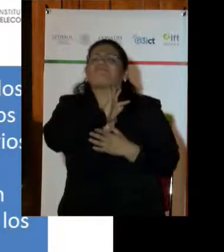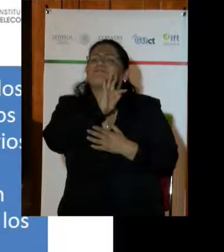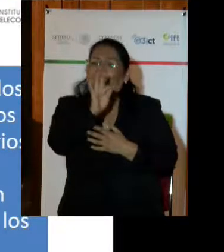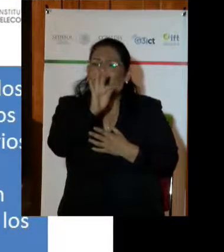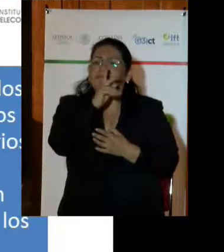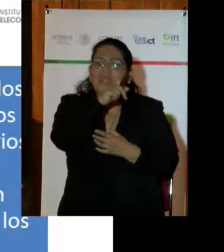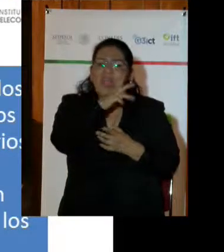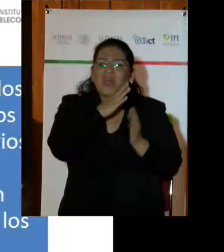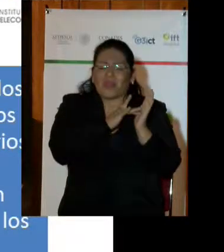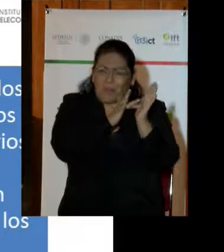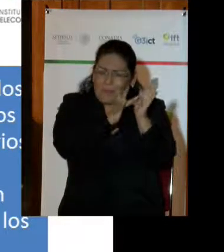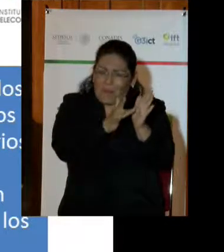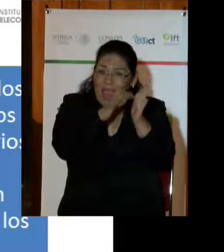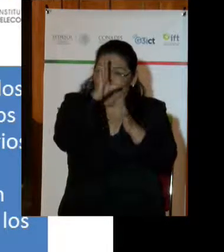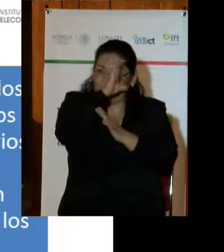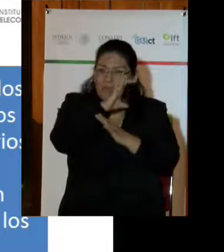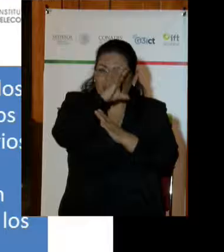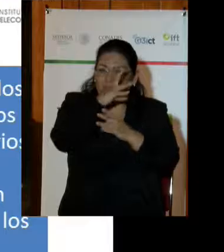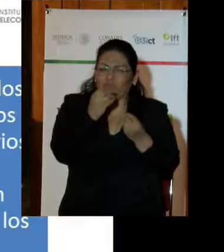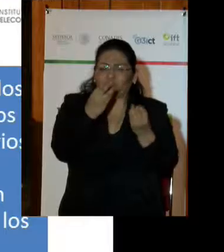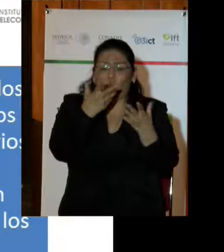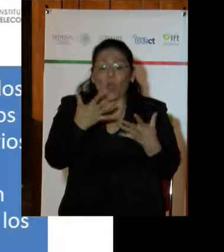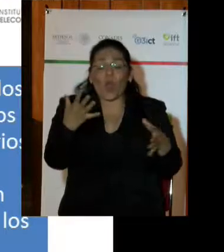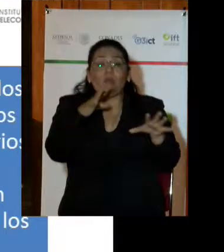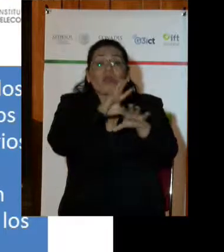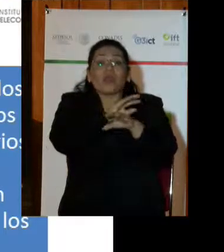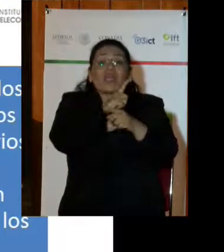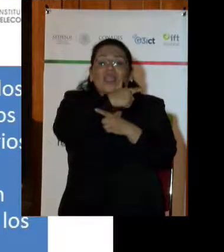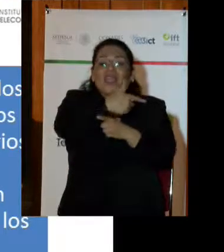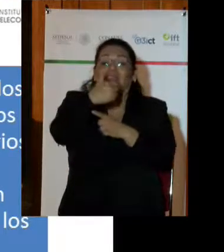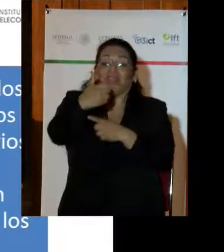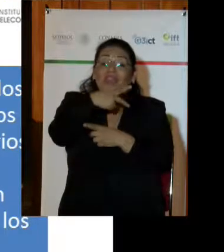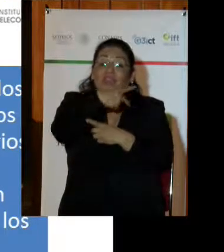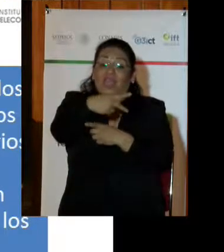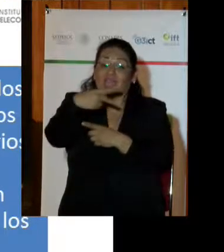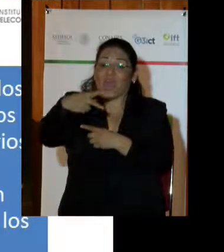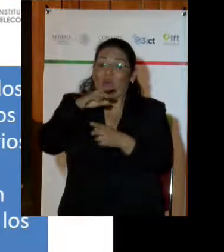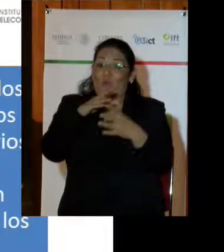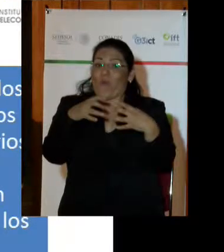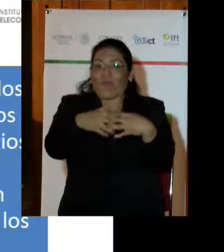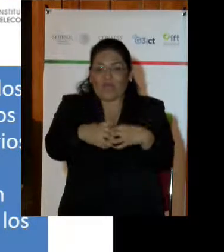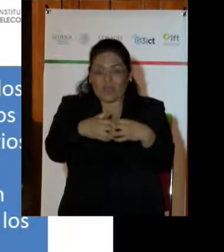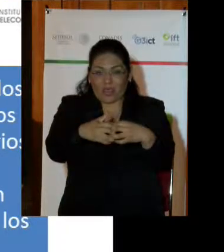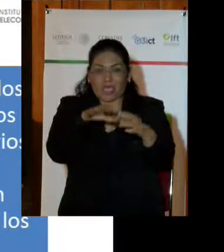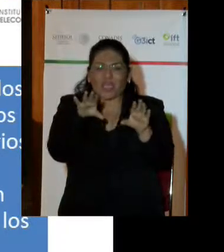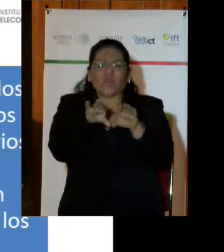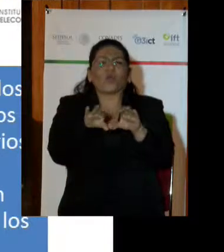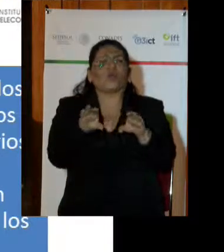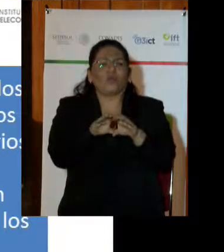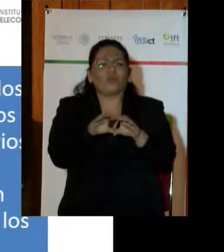dirá mucho de la cultura corporativa de cada una de estas empresas en cómo